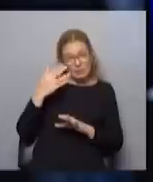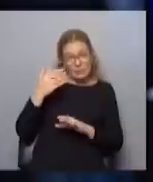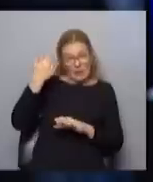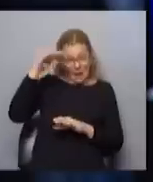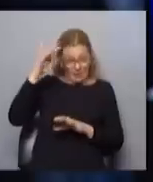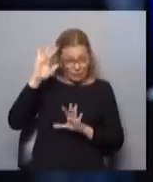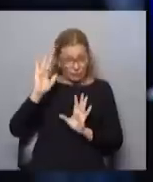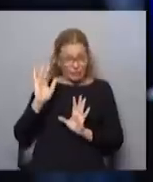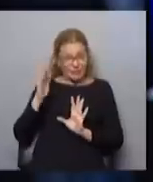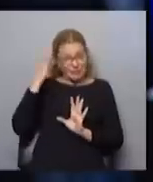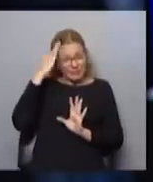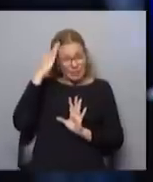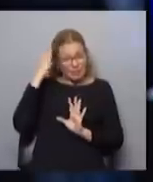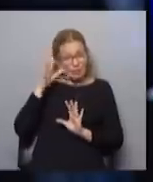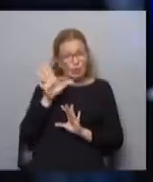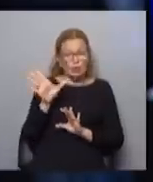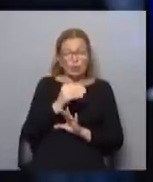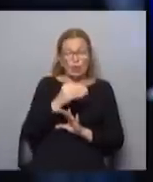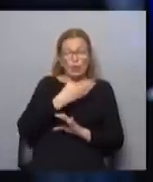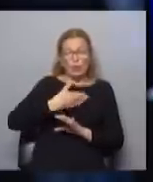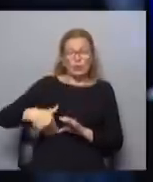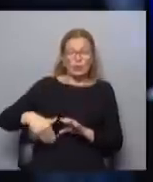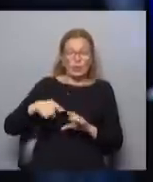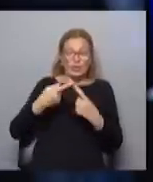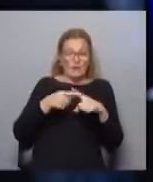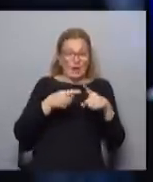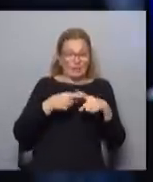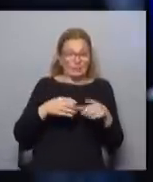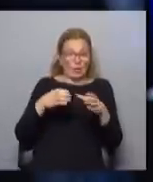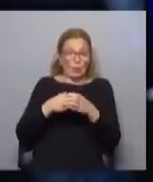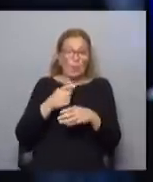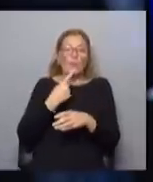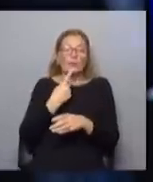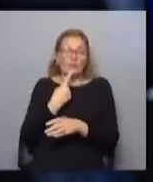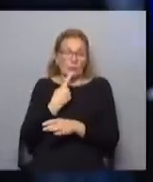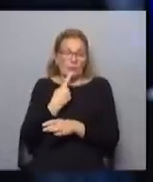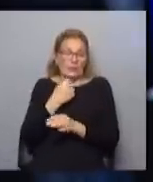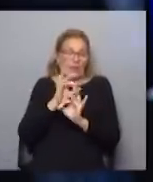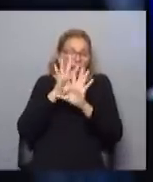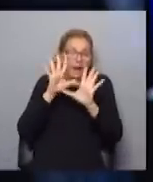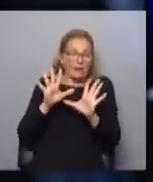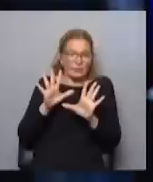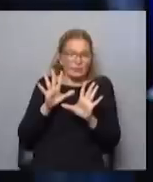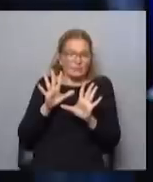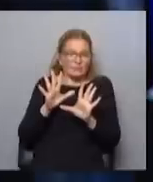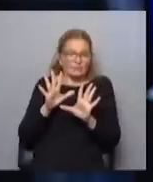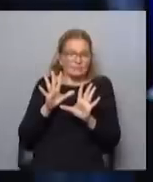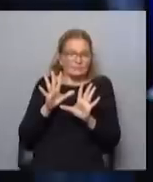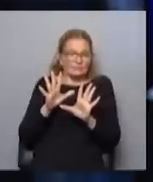por supuesto ha pasado por todos los gobiernos de todos partidos y es claro que